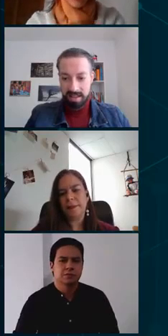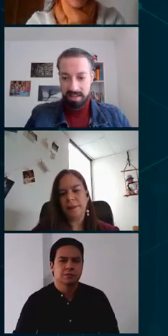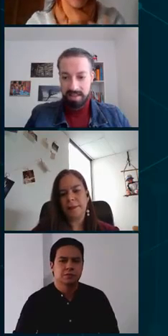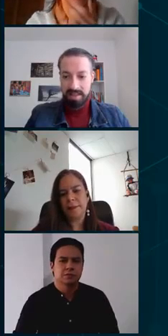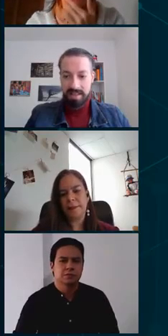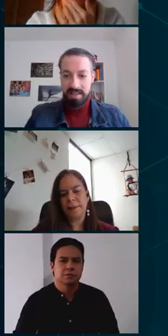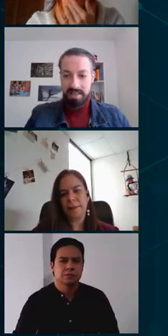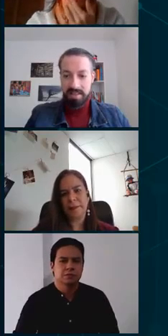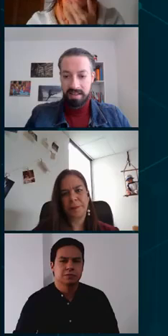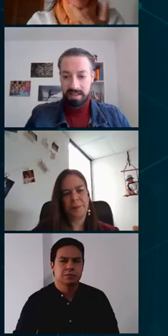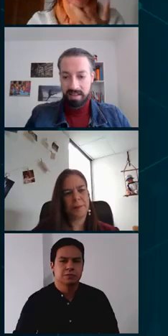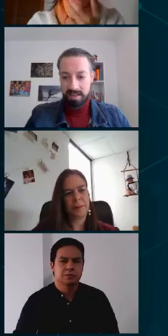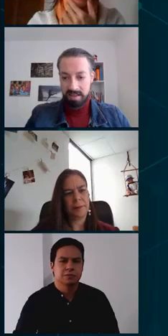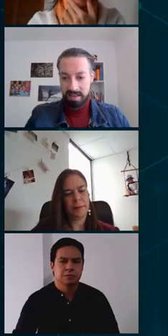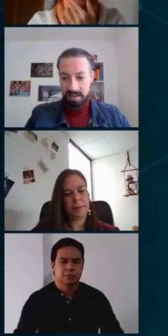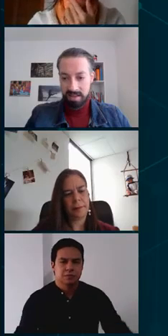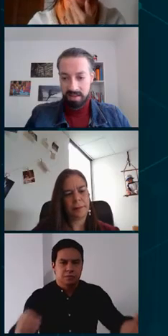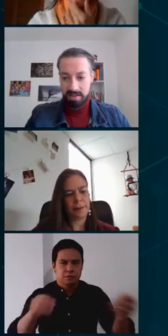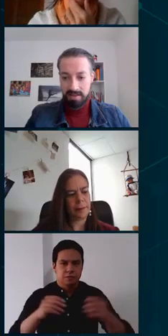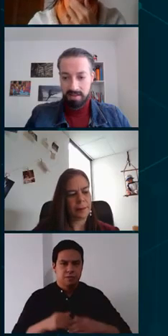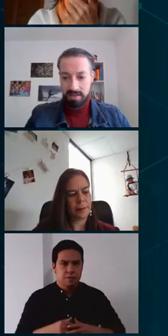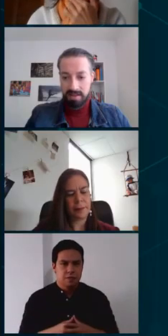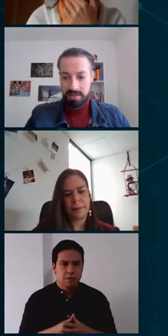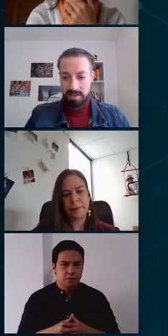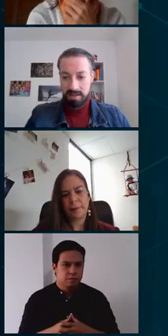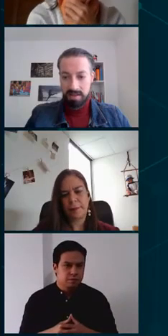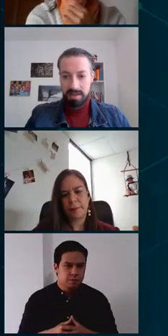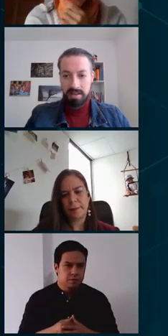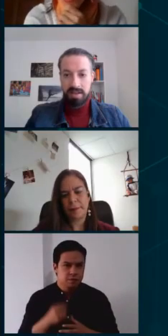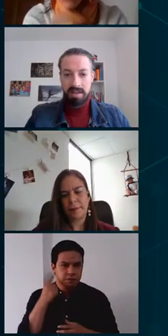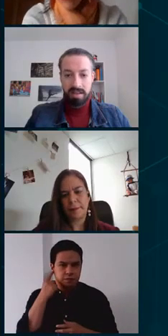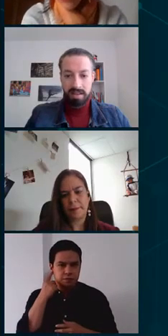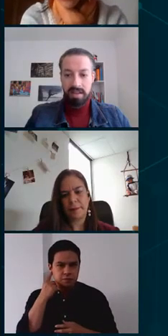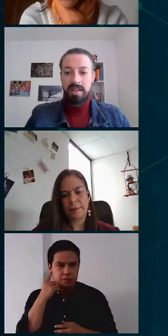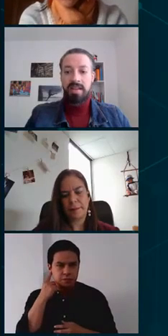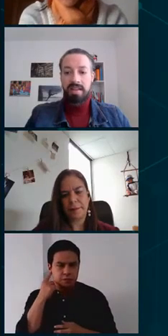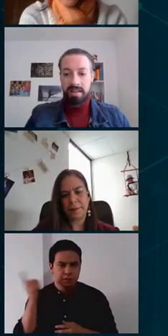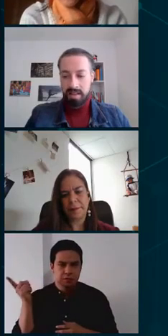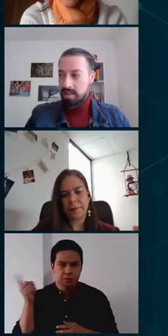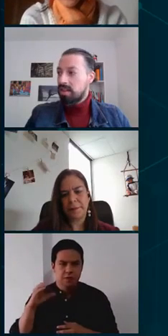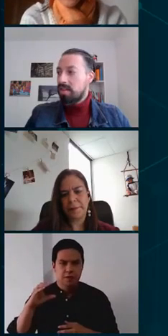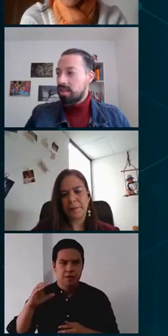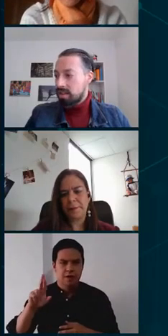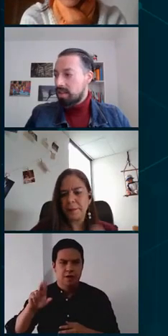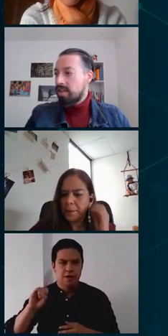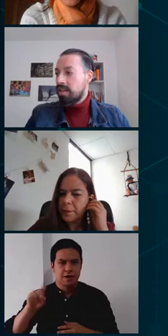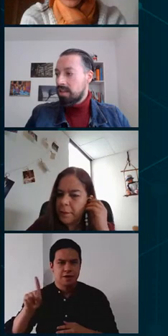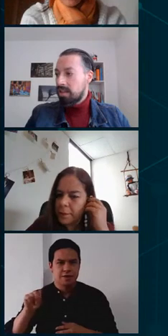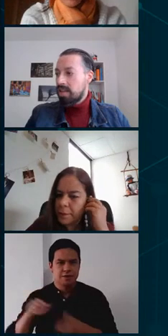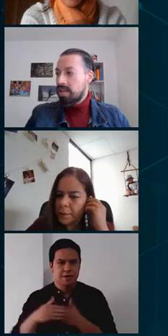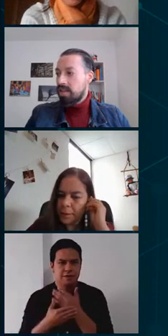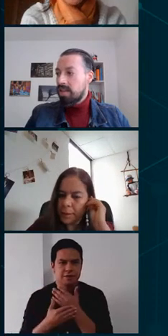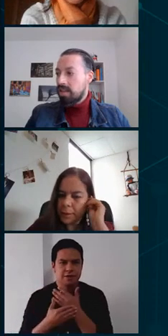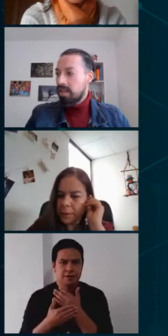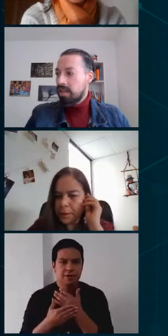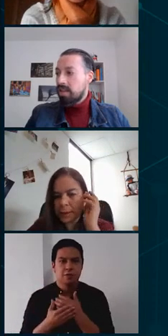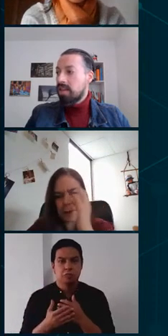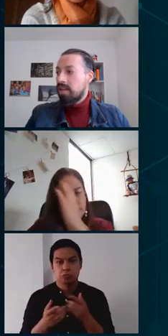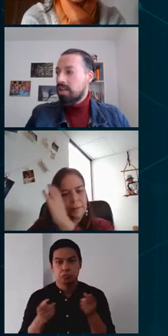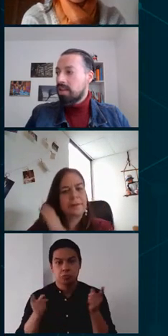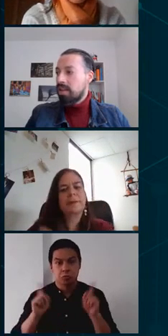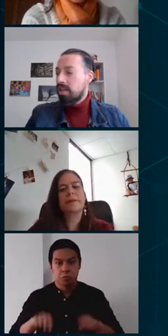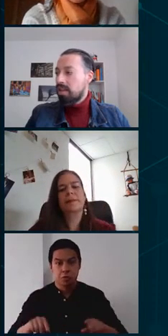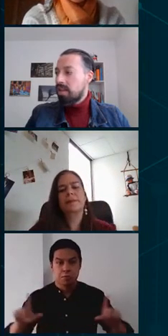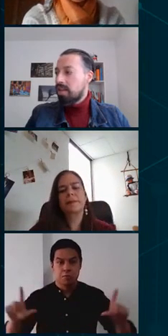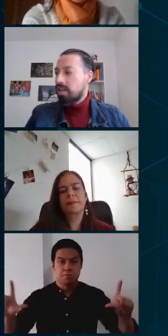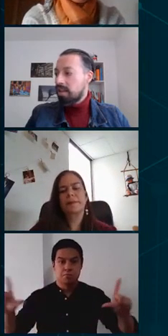aportando a la pantalla que está ahí, nos dice Chris Duque. que la pantalla también le puede indicar si